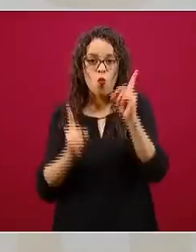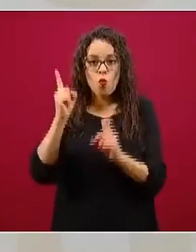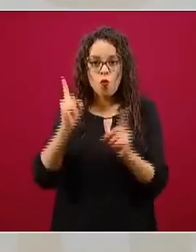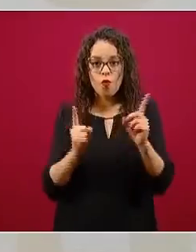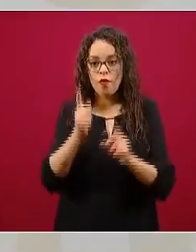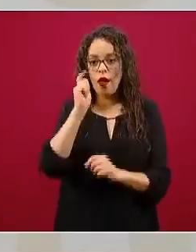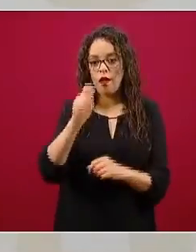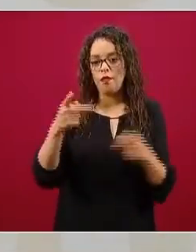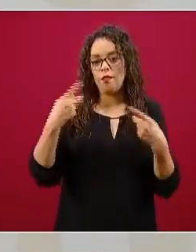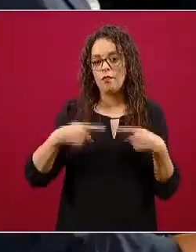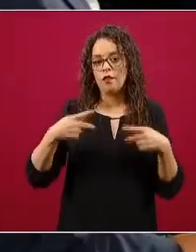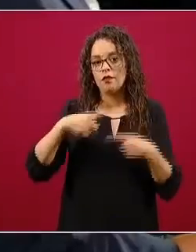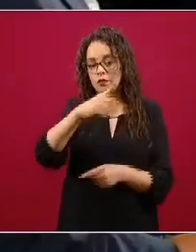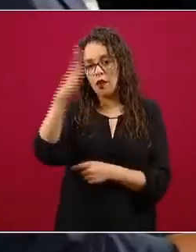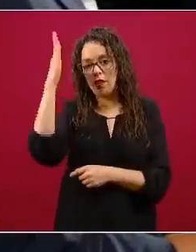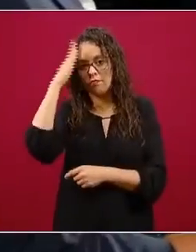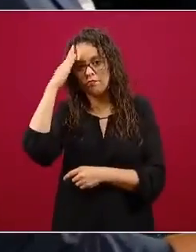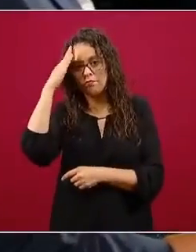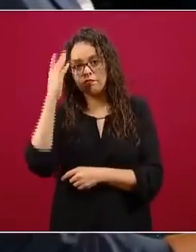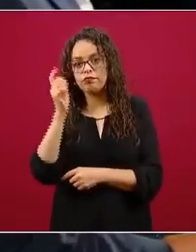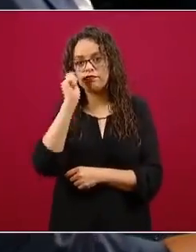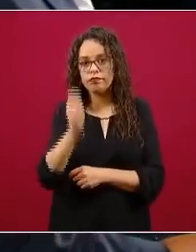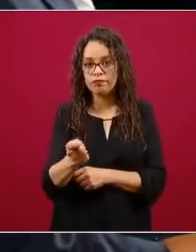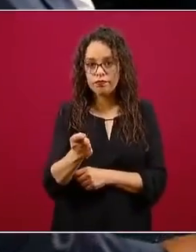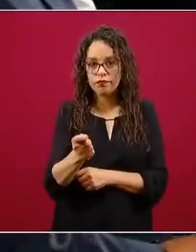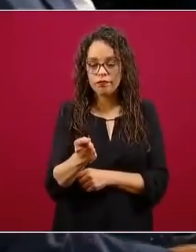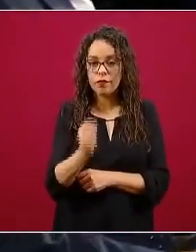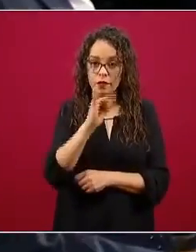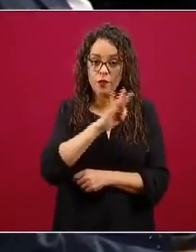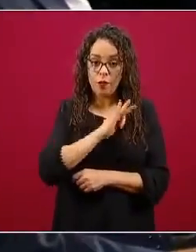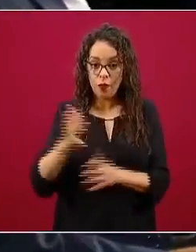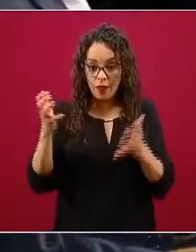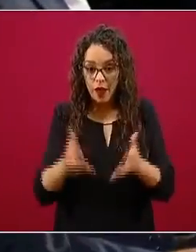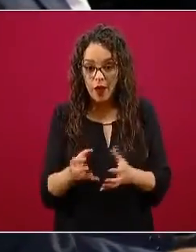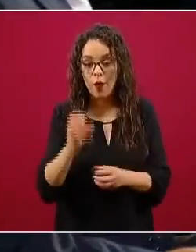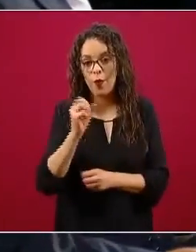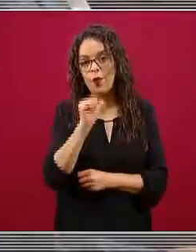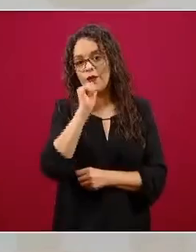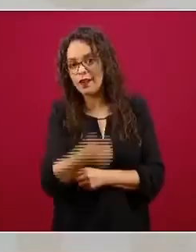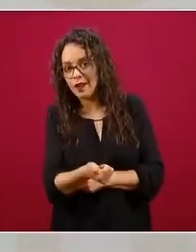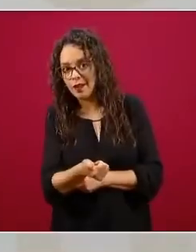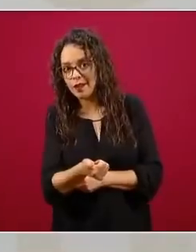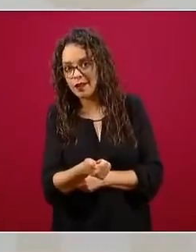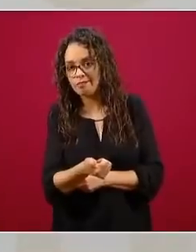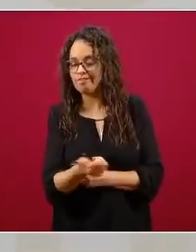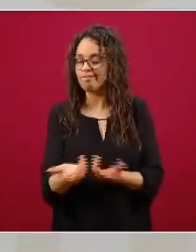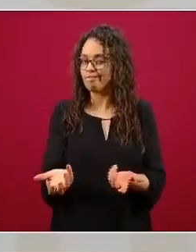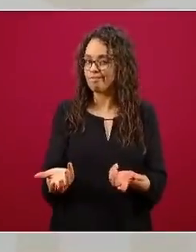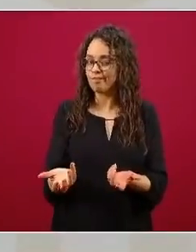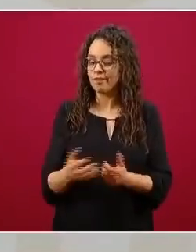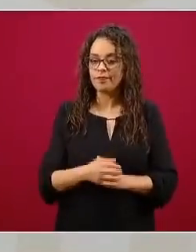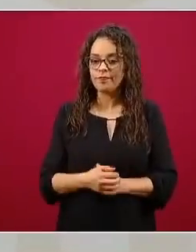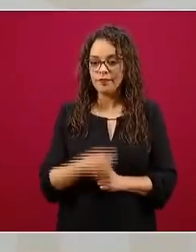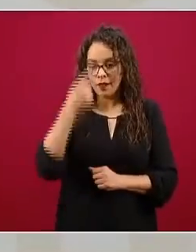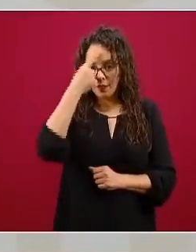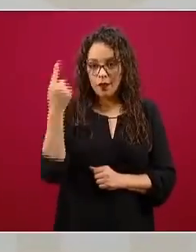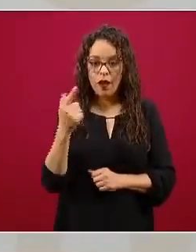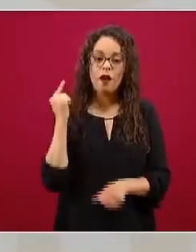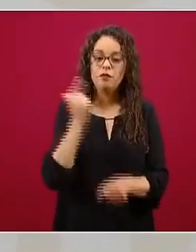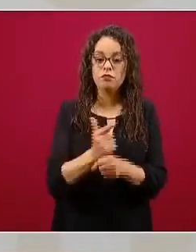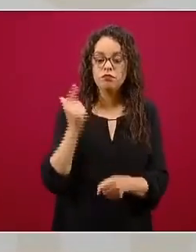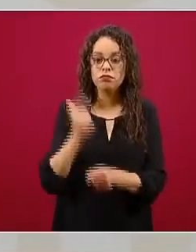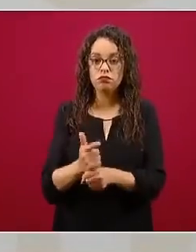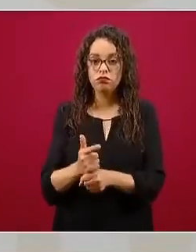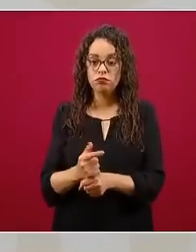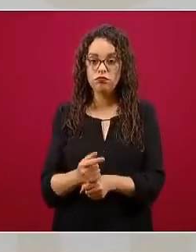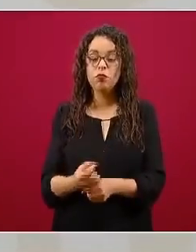organizadores y organizadoras sobre la conveniencia de hacerlo. Esa es la vía preferente, que haya una identificación del riesgo y